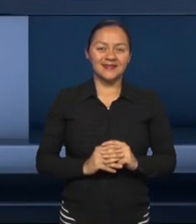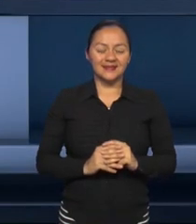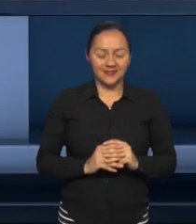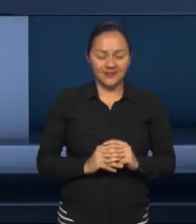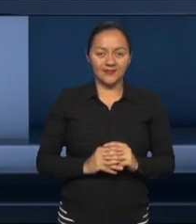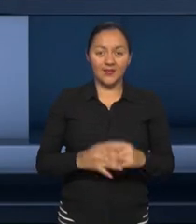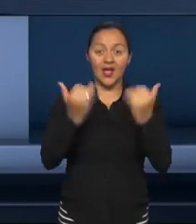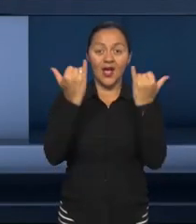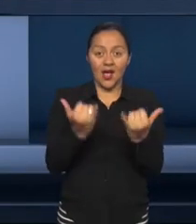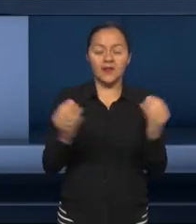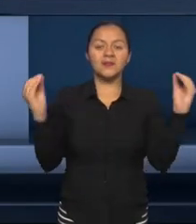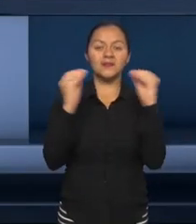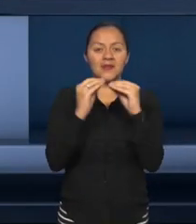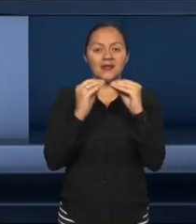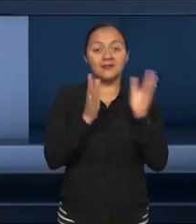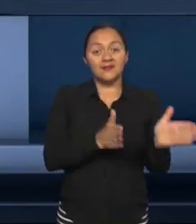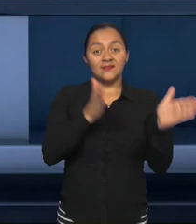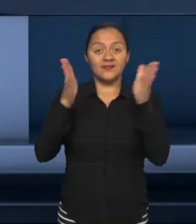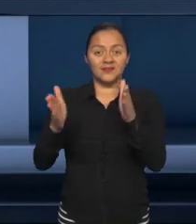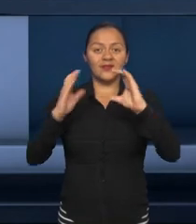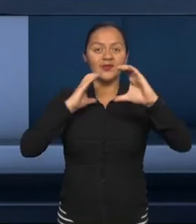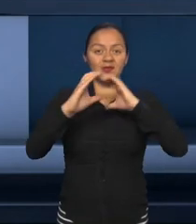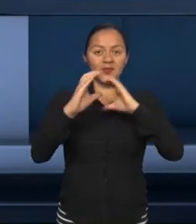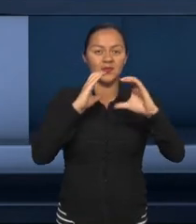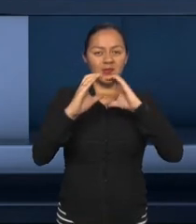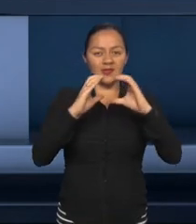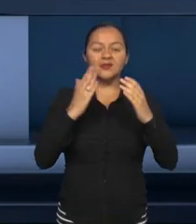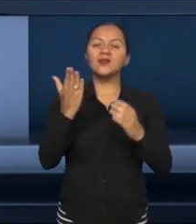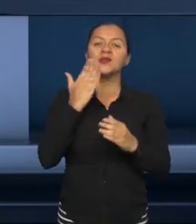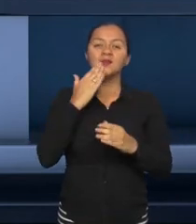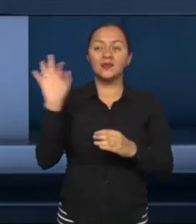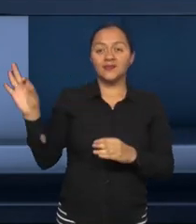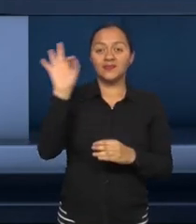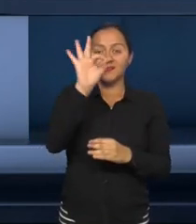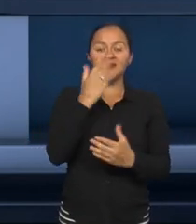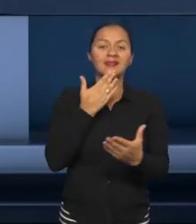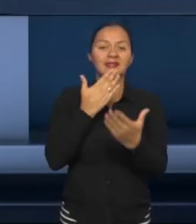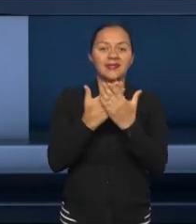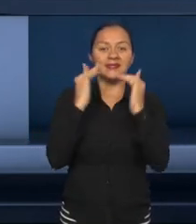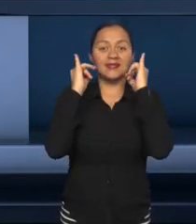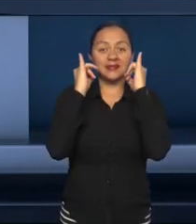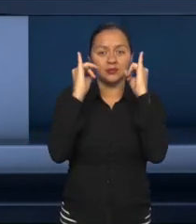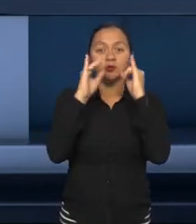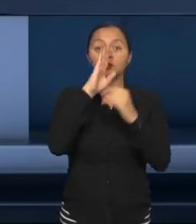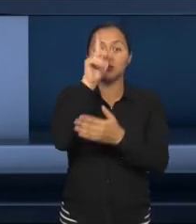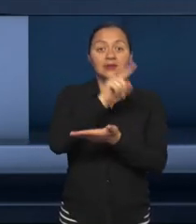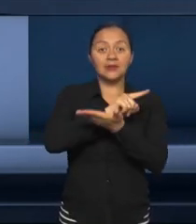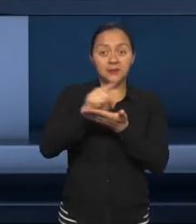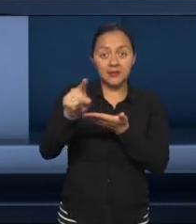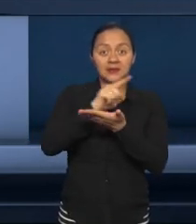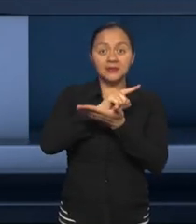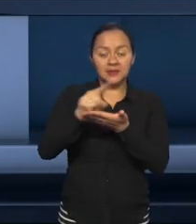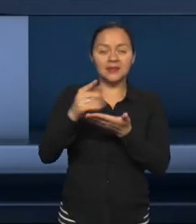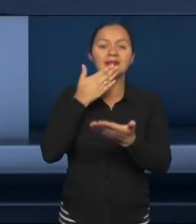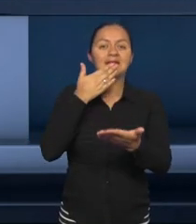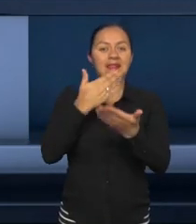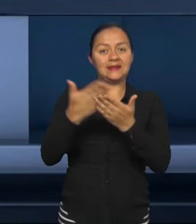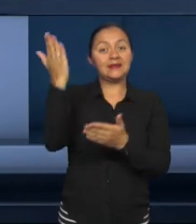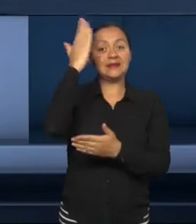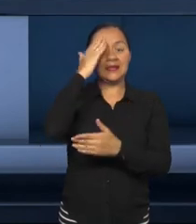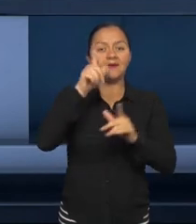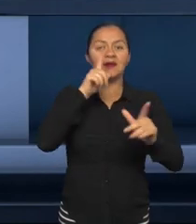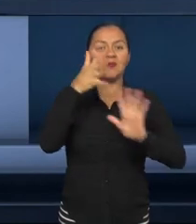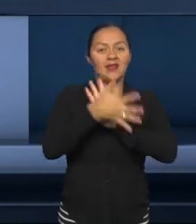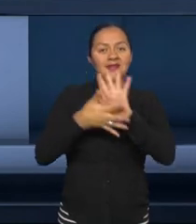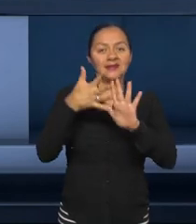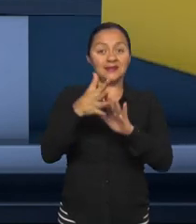Y es momento de nuestro segmento de comunicación alternativa. Damos la bienvenida a nuestros instructores que semana a semana nos permiten conocer más sobre la lengua